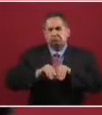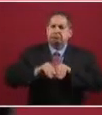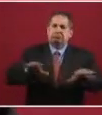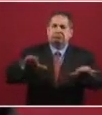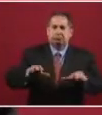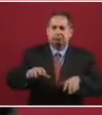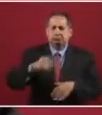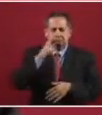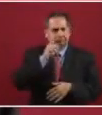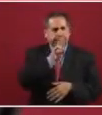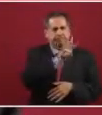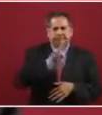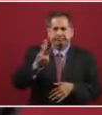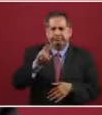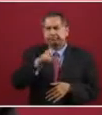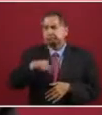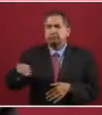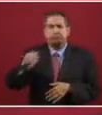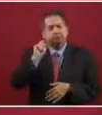a una página,